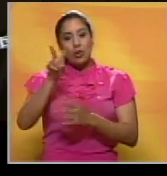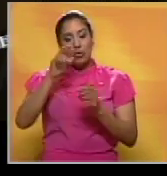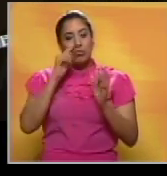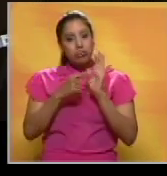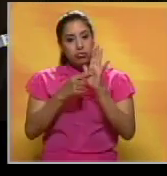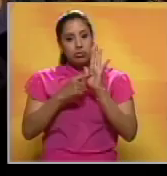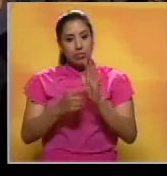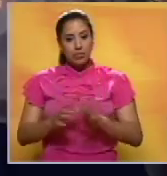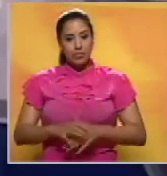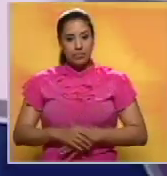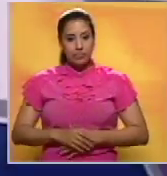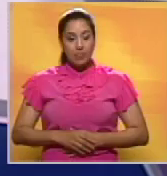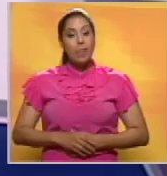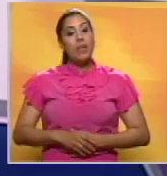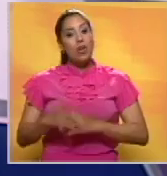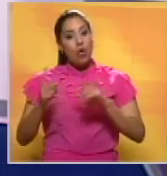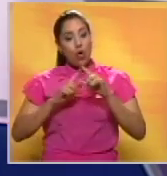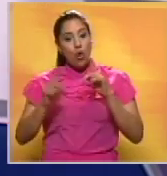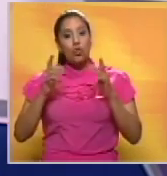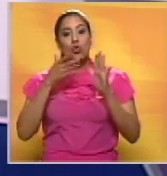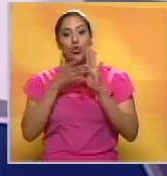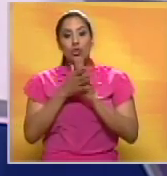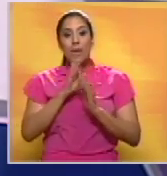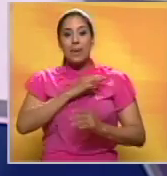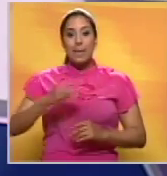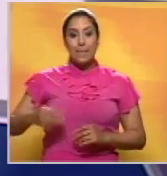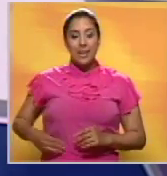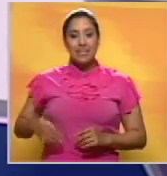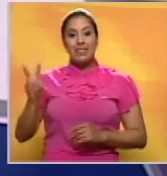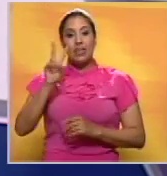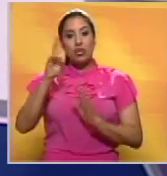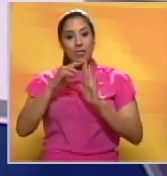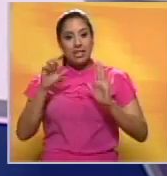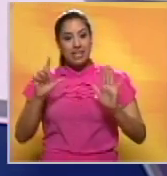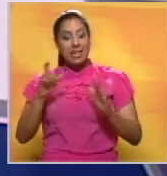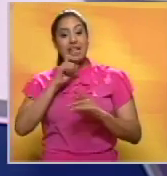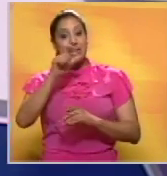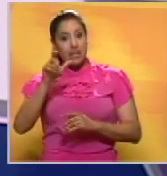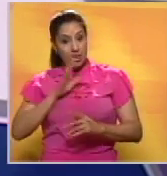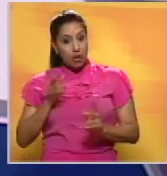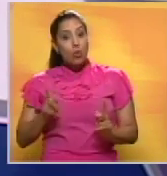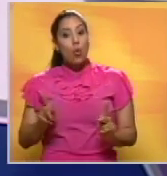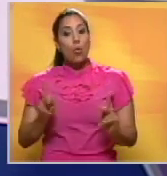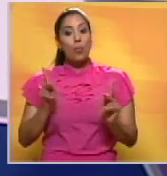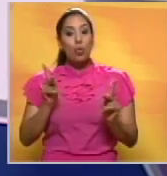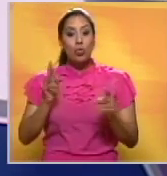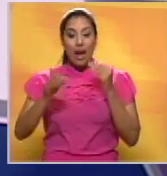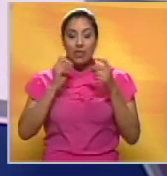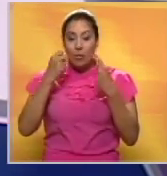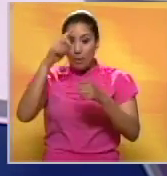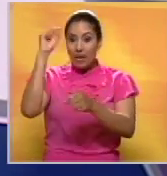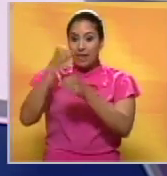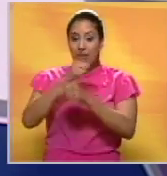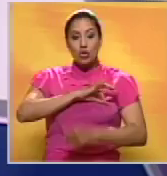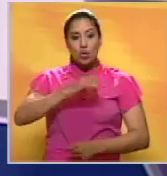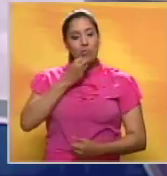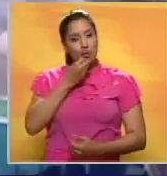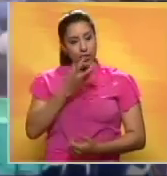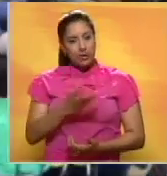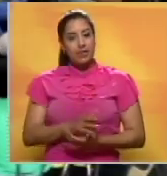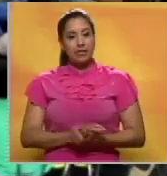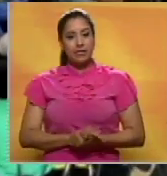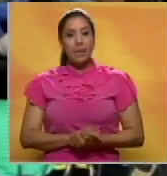mostrado. Es el turno de los aspirantes a Mr. Venezuela 2017, quienes tuvieron la oportunidad de hacer una labor social muy